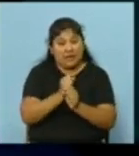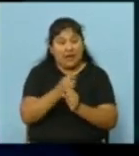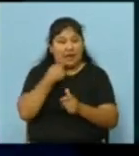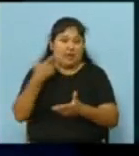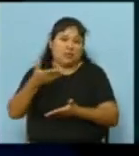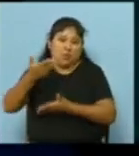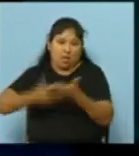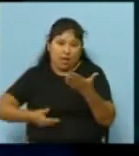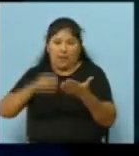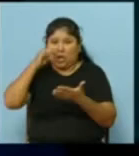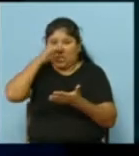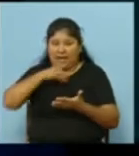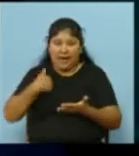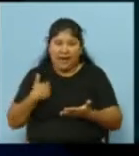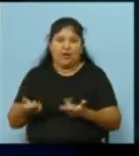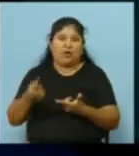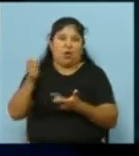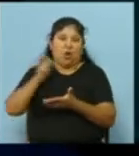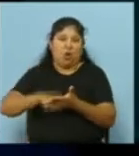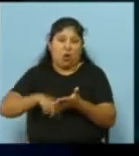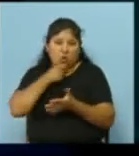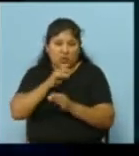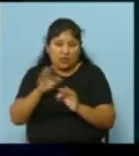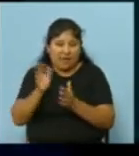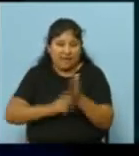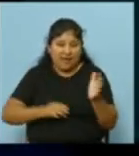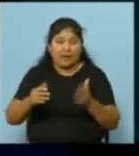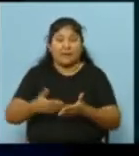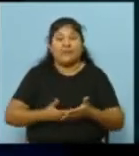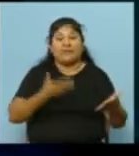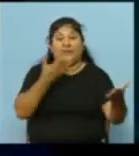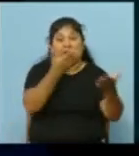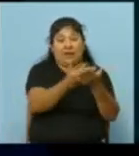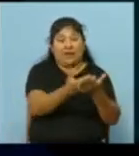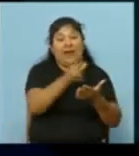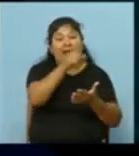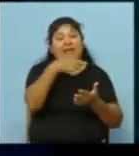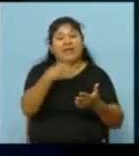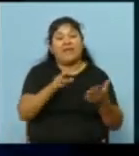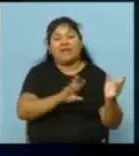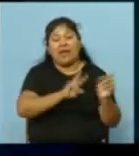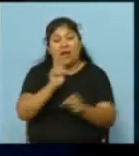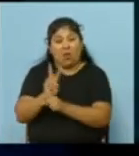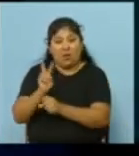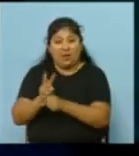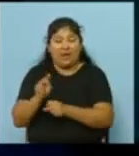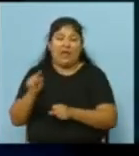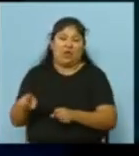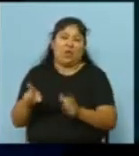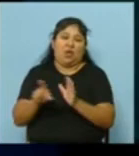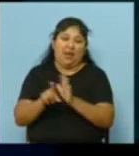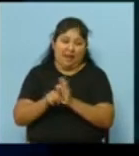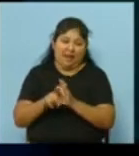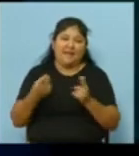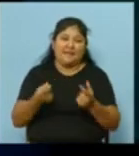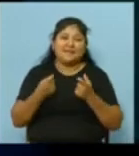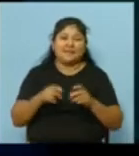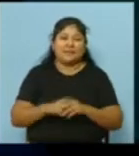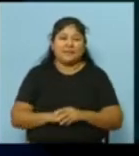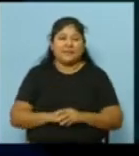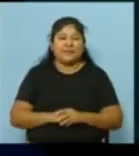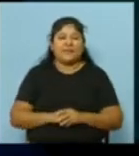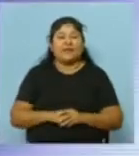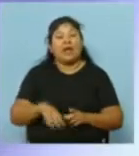registrada o en negro como se le llama bueno inmediatamente quedan parados con fueros por la ley ni para una tregua si quería enfrentar